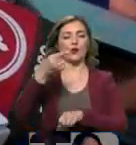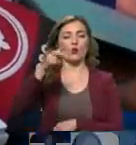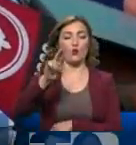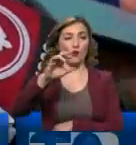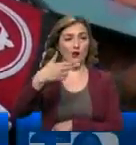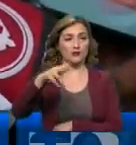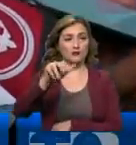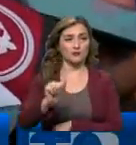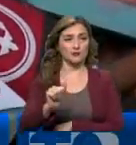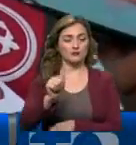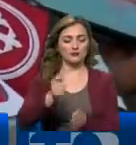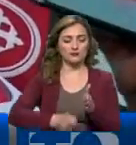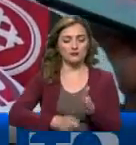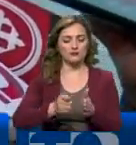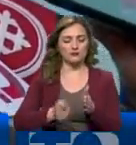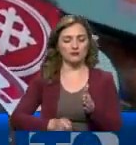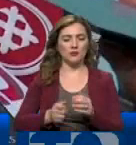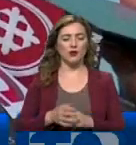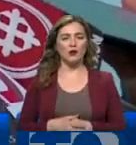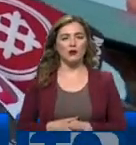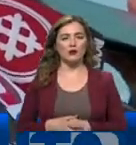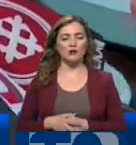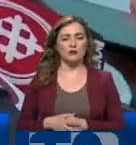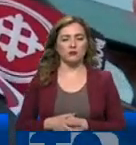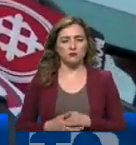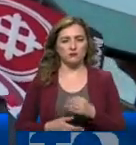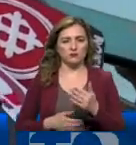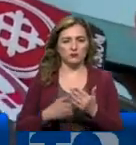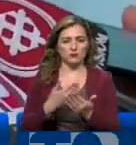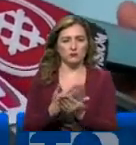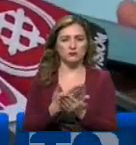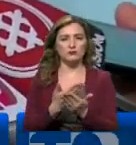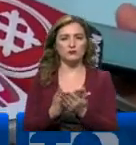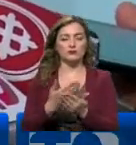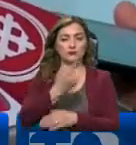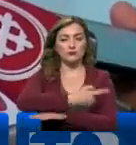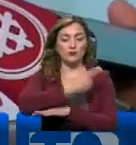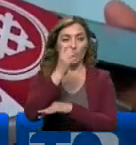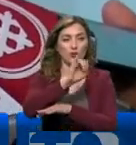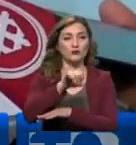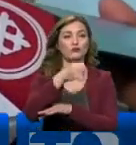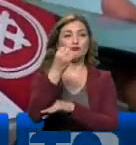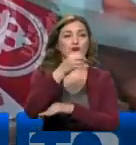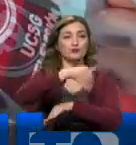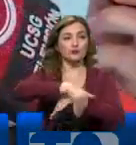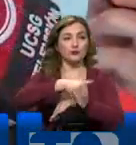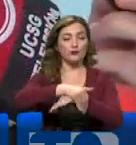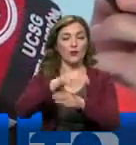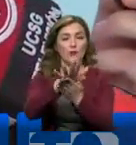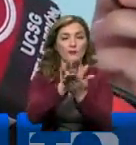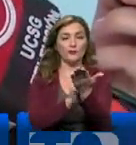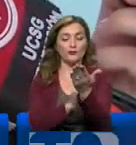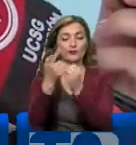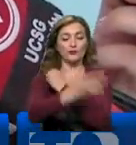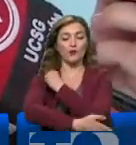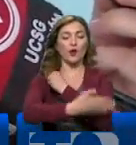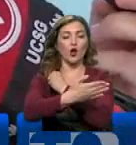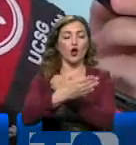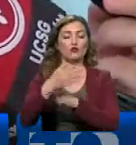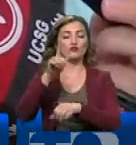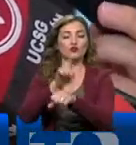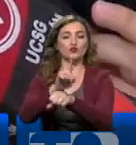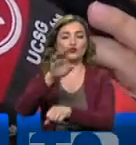jueza sustanciadora de la apelación, presentó el día jueves en la tarde el proyecto de sentencia. El doctor Torres, que